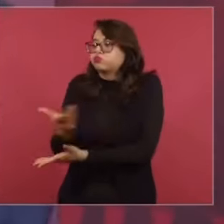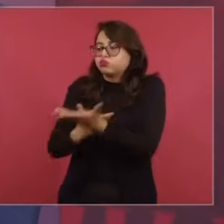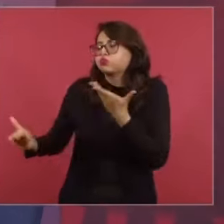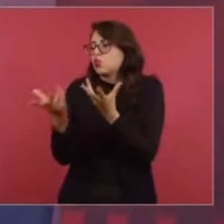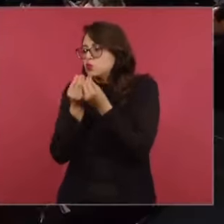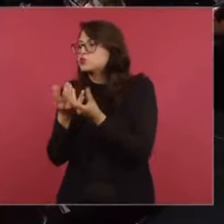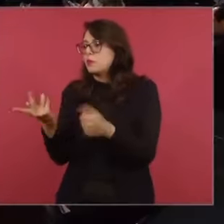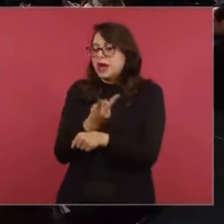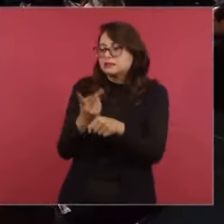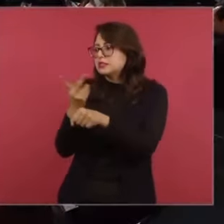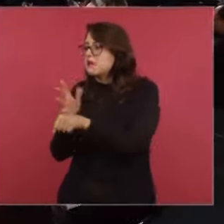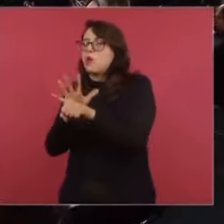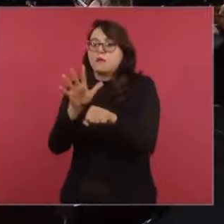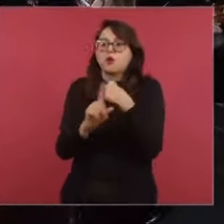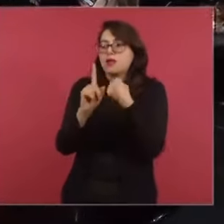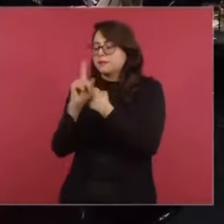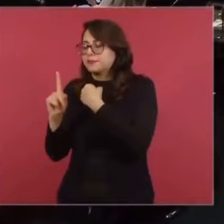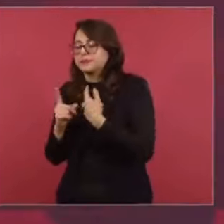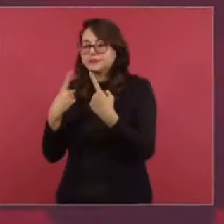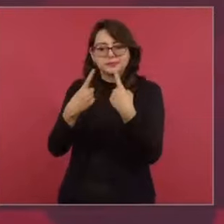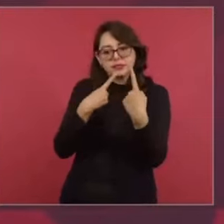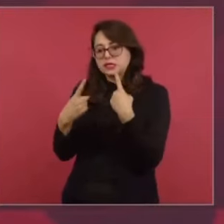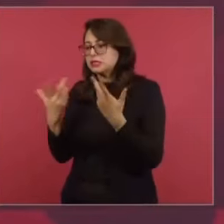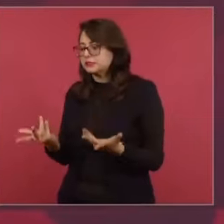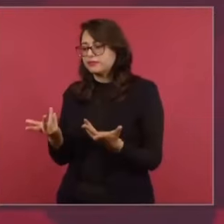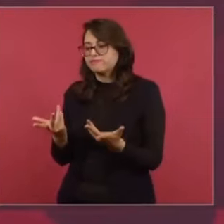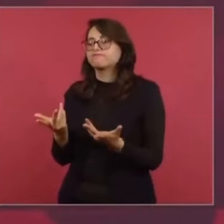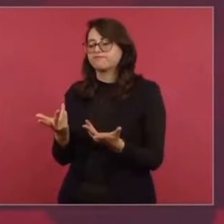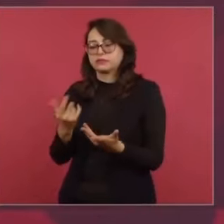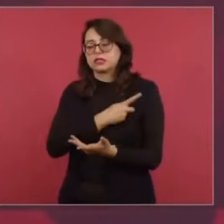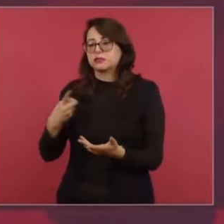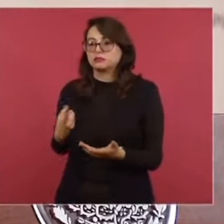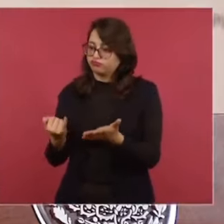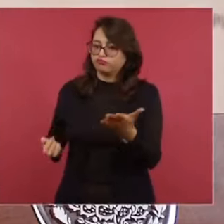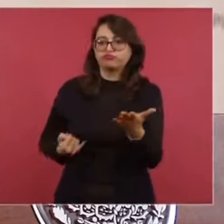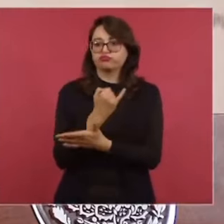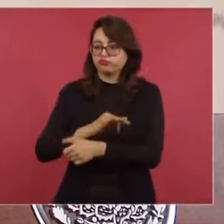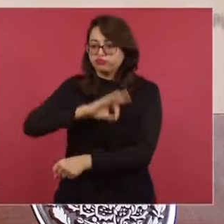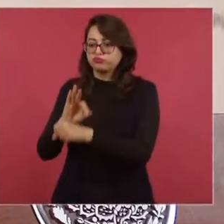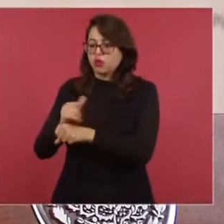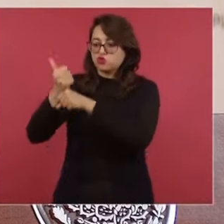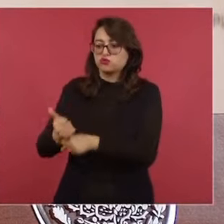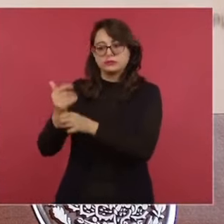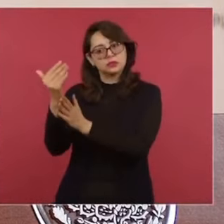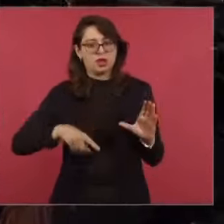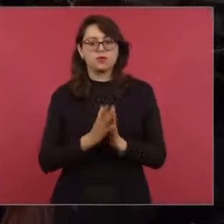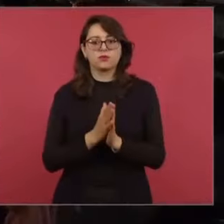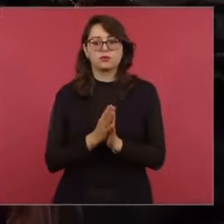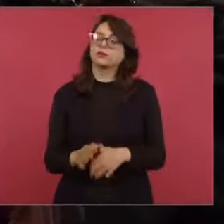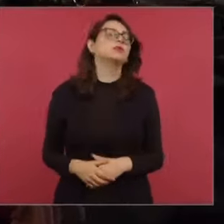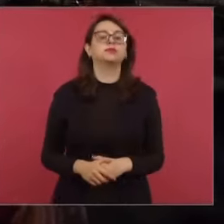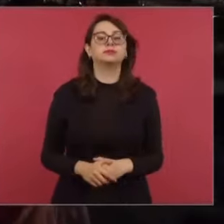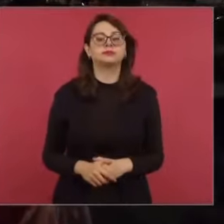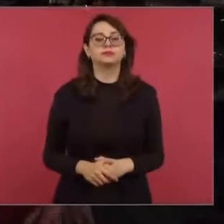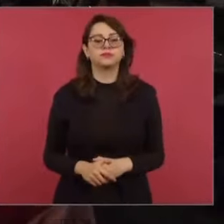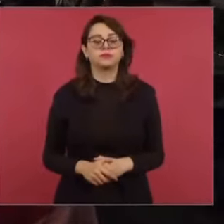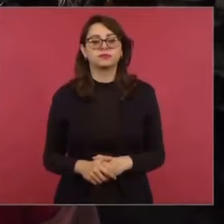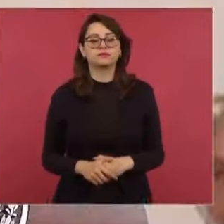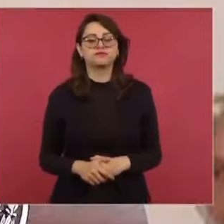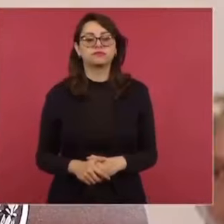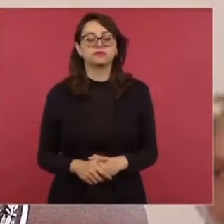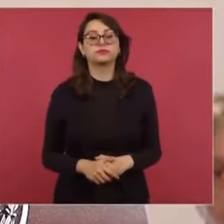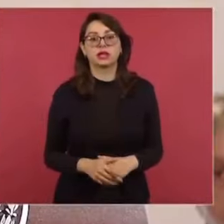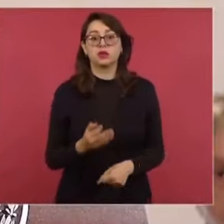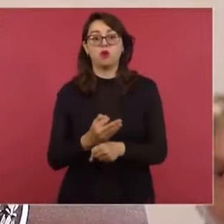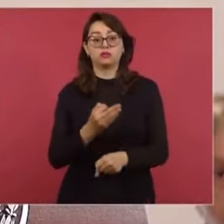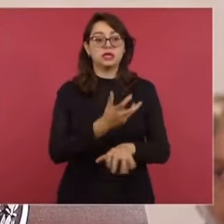por donde pasan los migrantes, y acordamos tomar una serie de decisiones, ayudarnos mutuamente, y celebramos